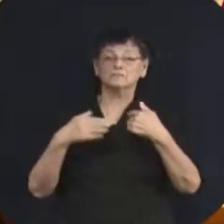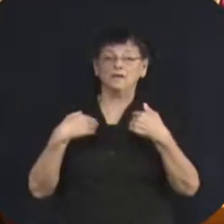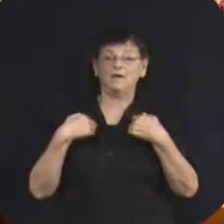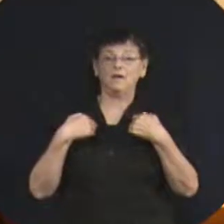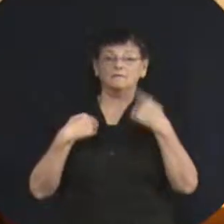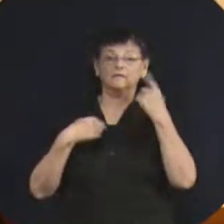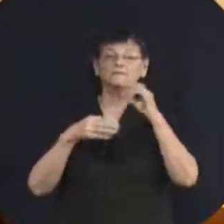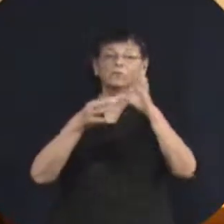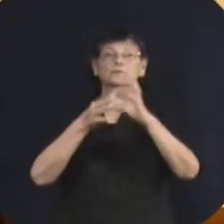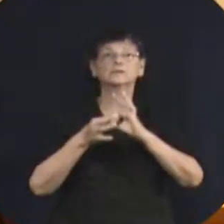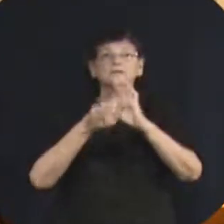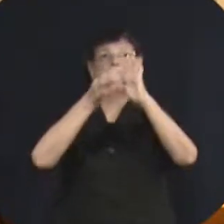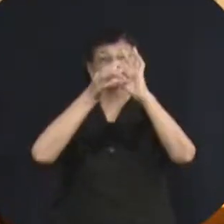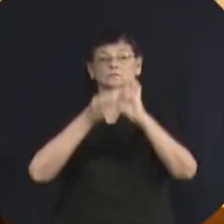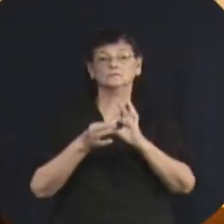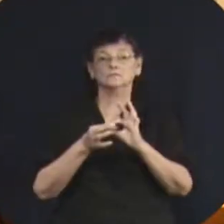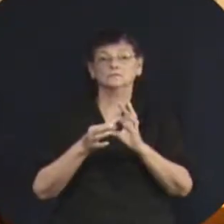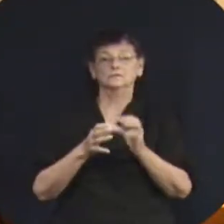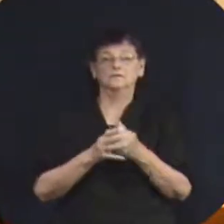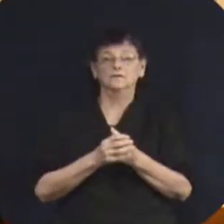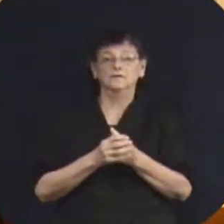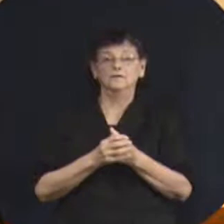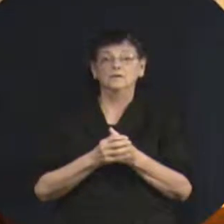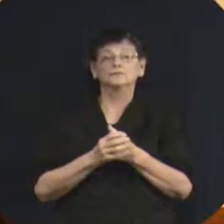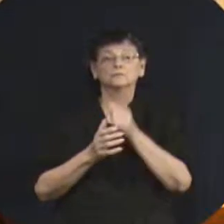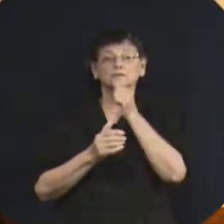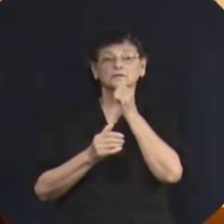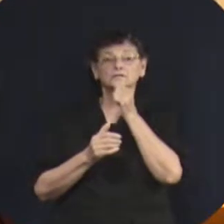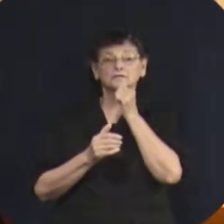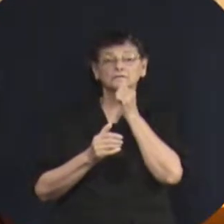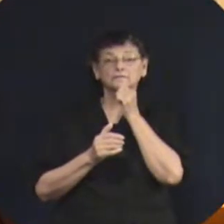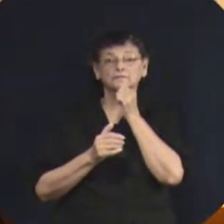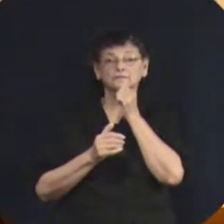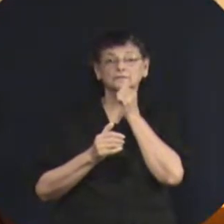tenemos para unirnos al sufrimiento